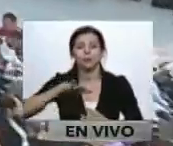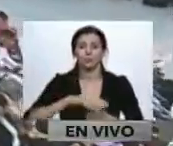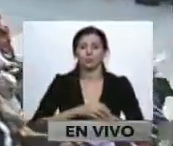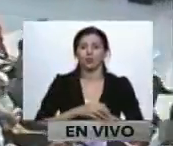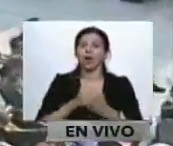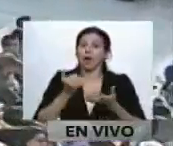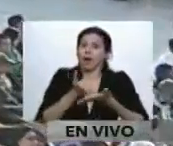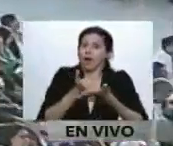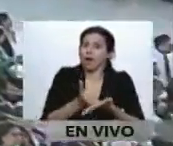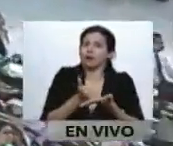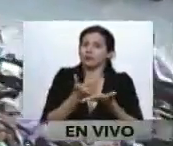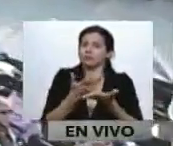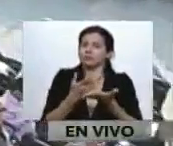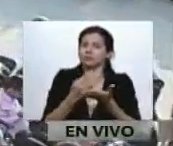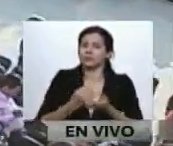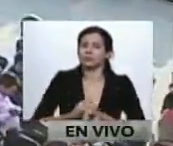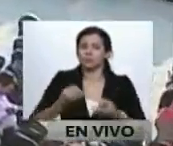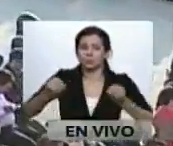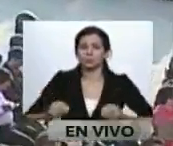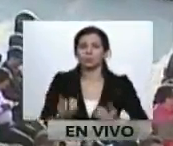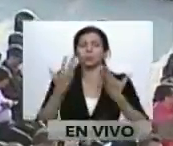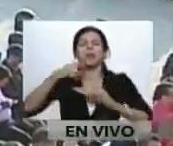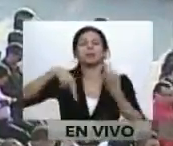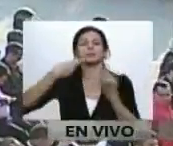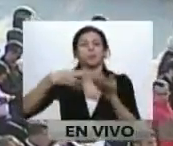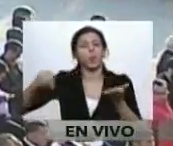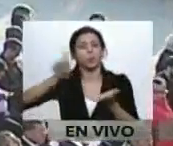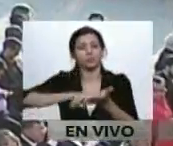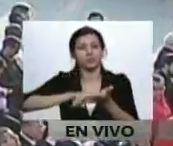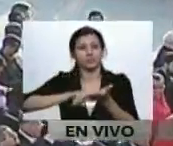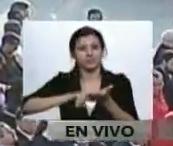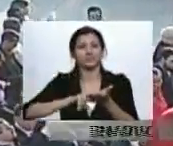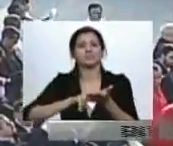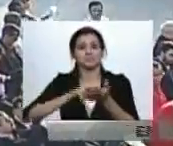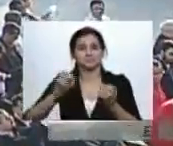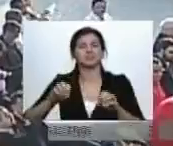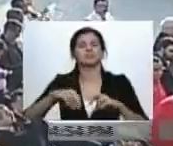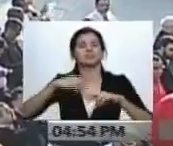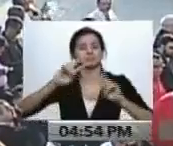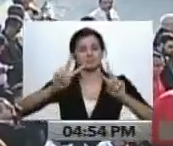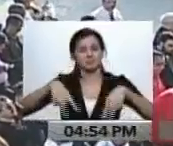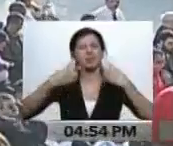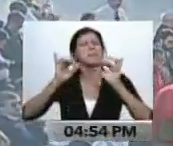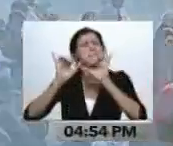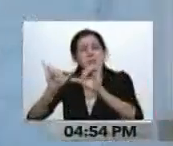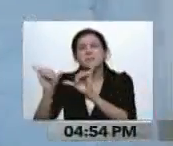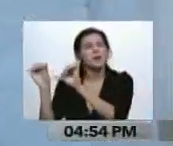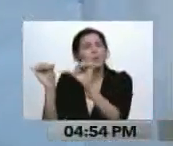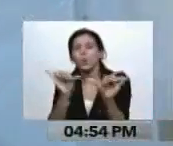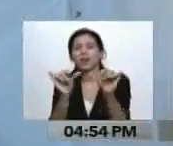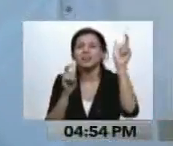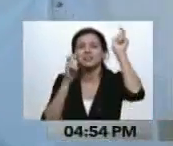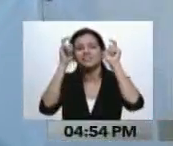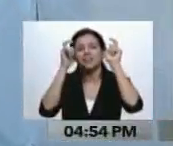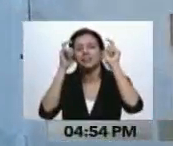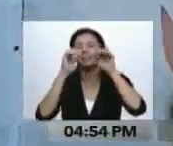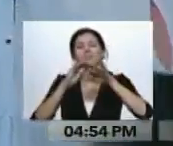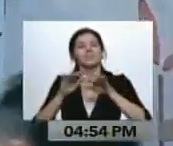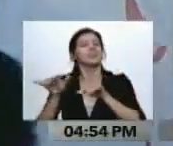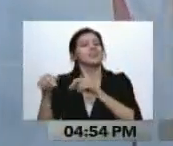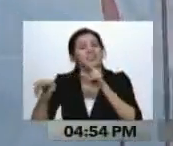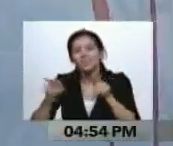que permitió el nacimiento de la revolución bolivariana nuevamente, la misma revolución de Bolívar, la misma revolución de Francisco de